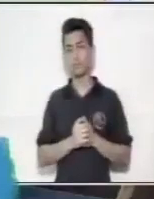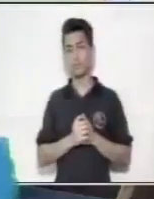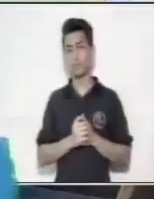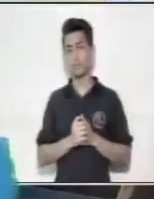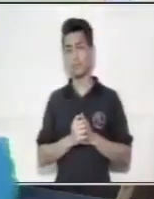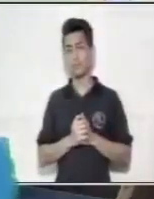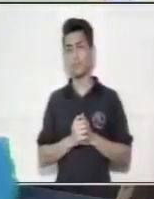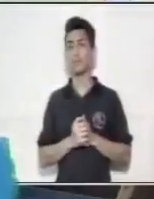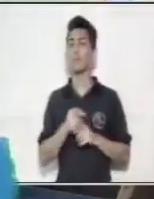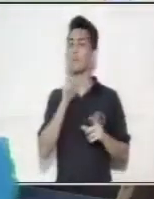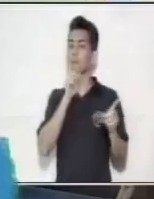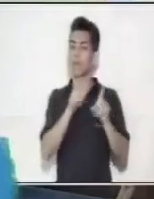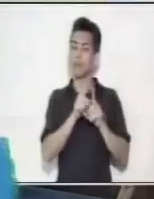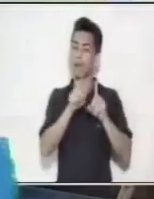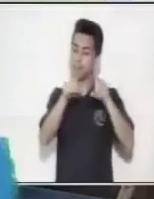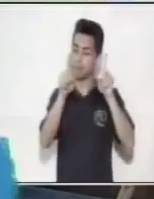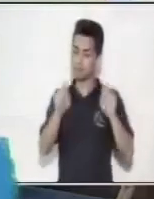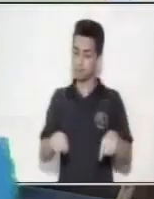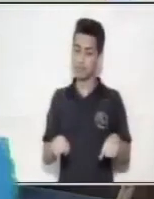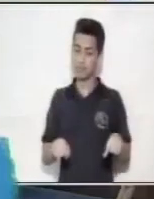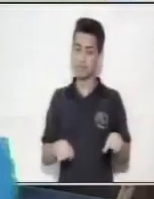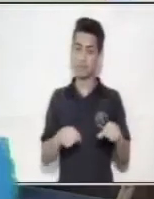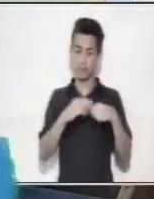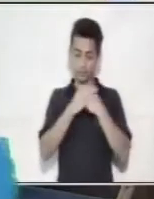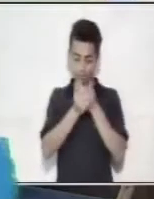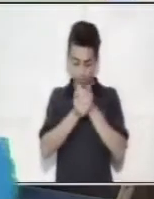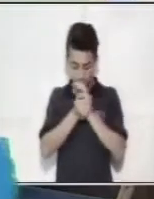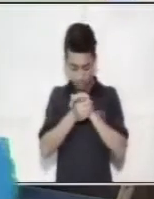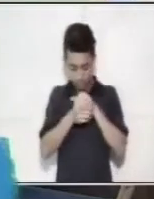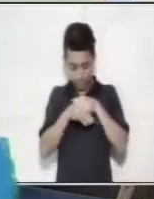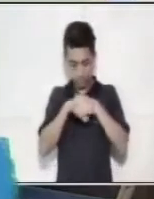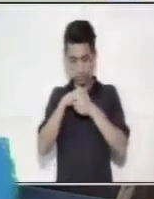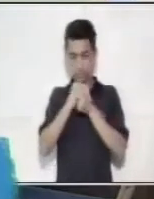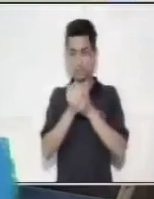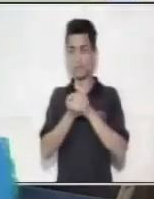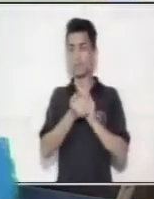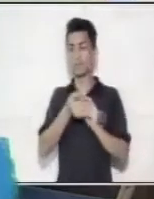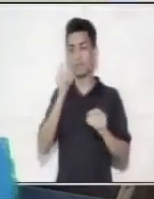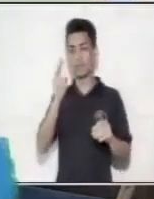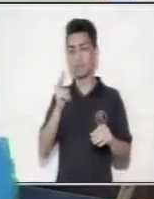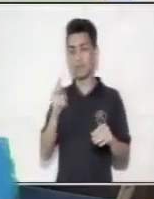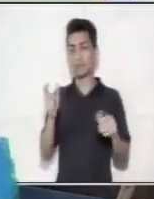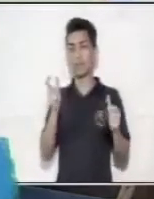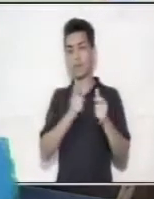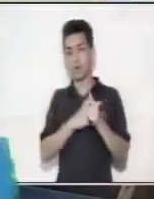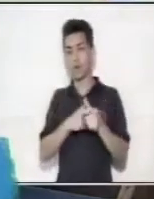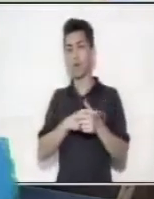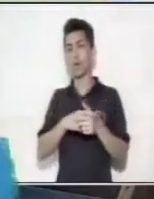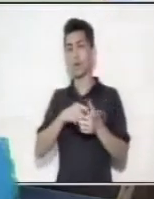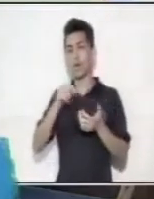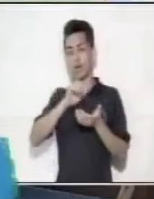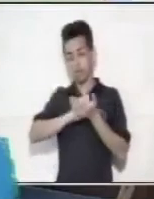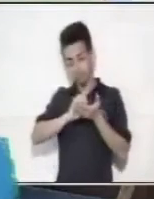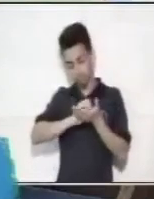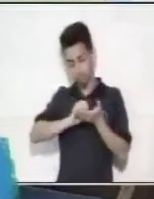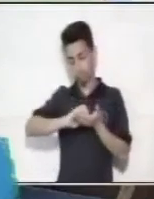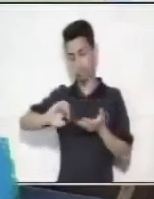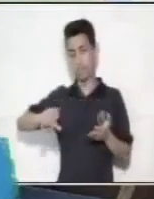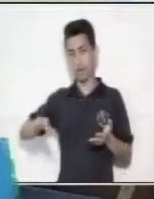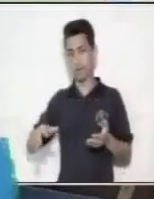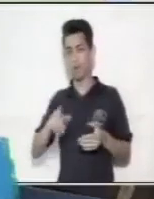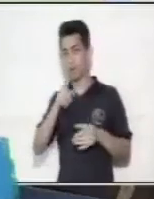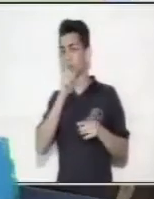También te recomendamos que te laves las manos constantemente con agua y con jabón. También puedes utilizar alcohol en